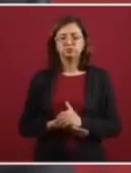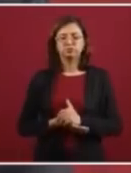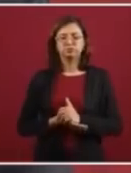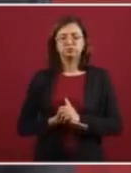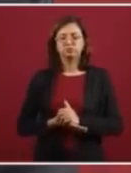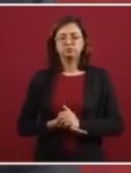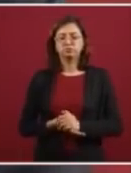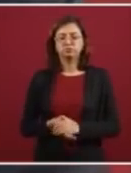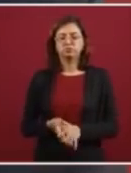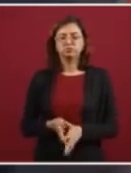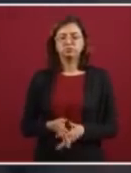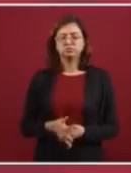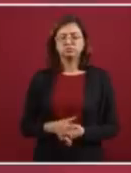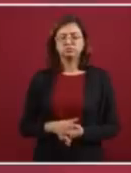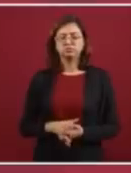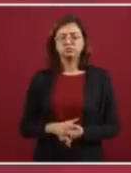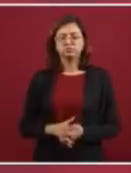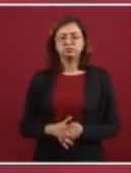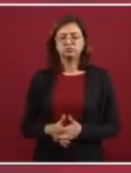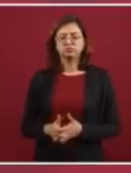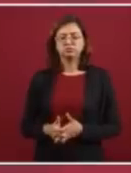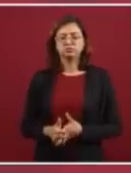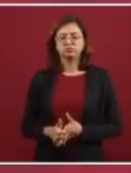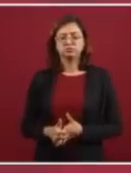un acuerdo